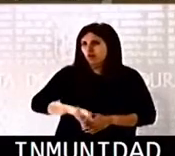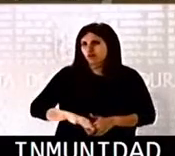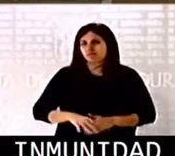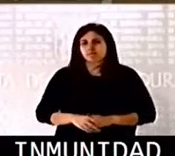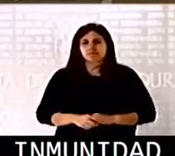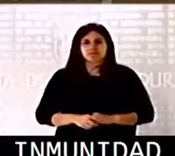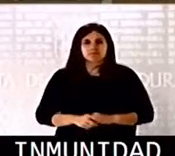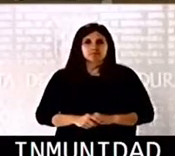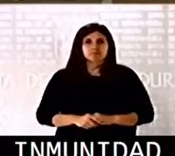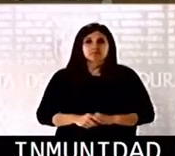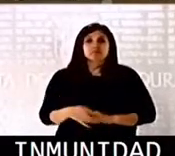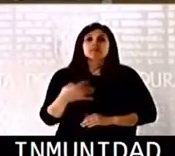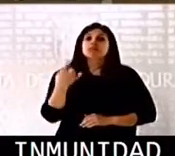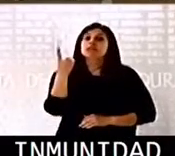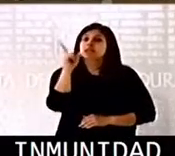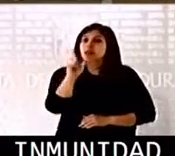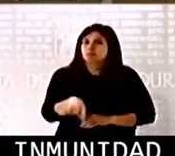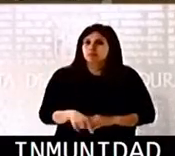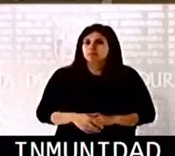Al mismo tiempo,